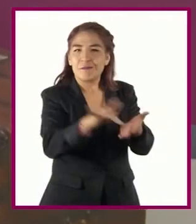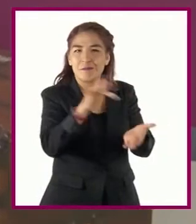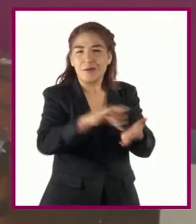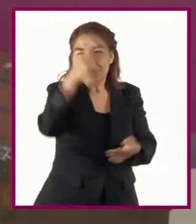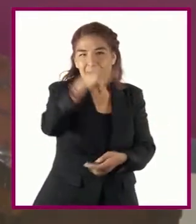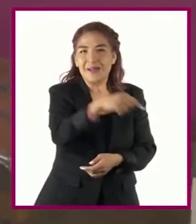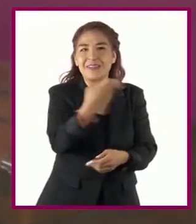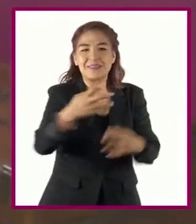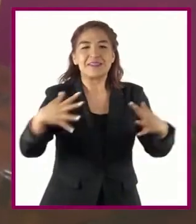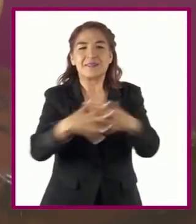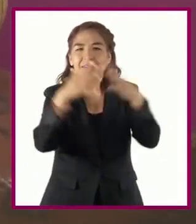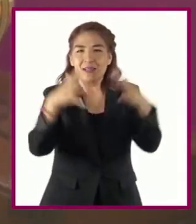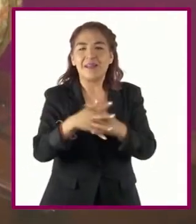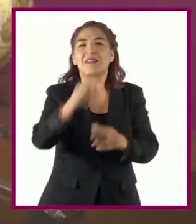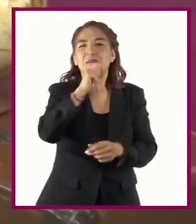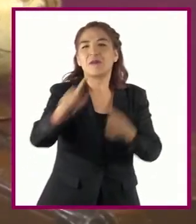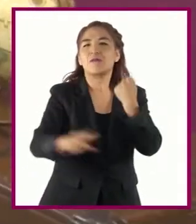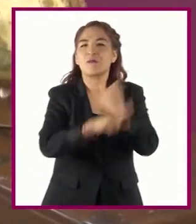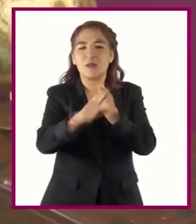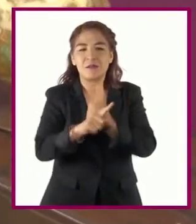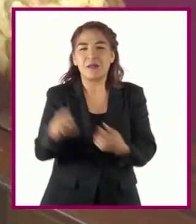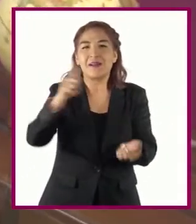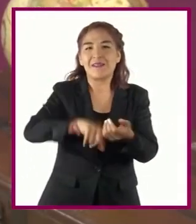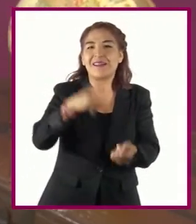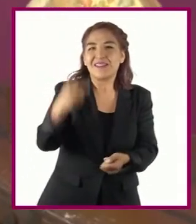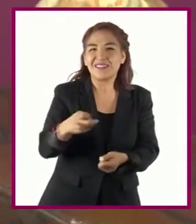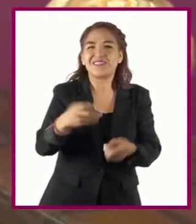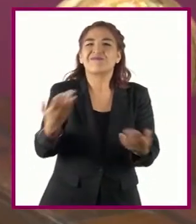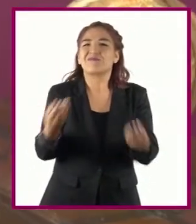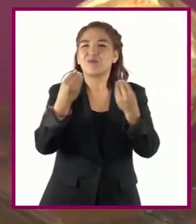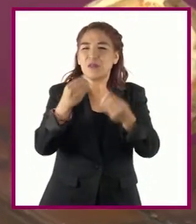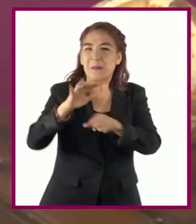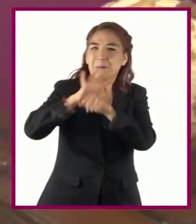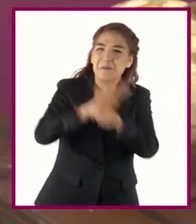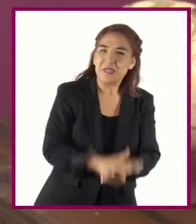intervención, así como la coyuntura ocasionada por la Gran Depresión,